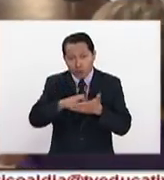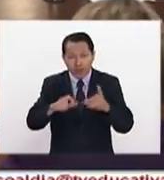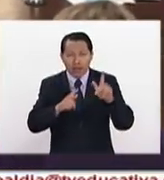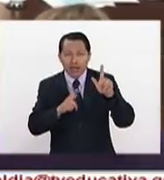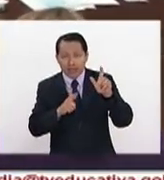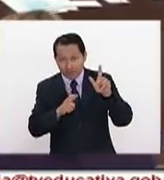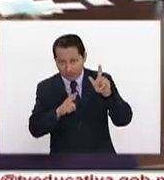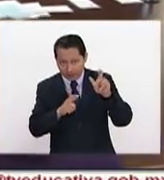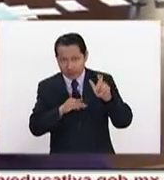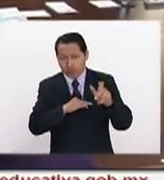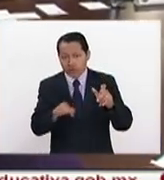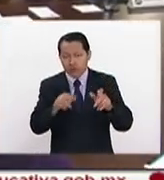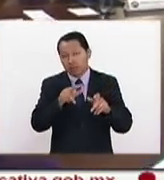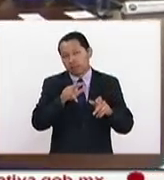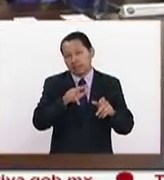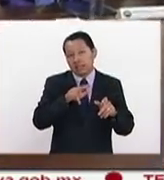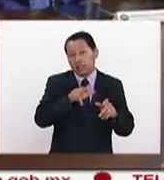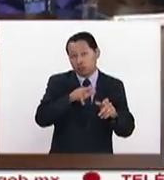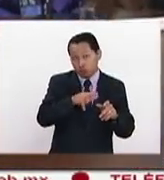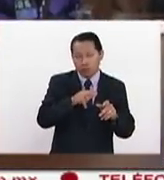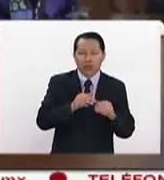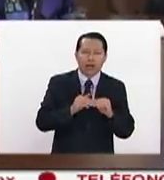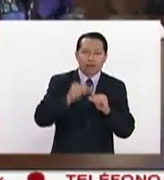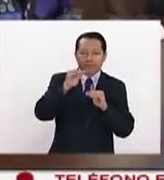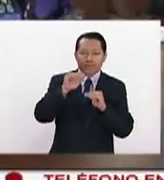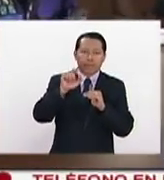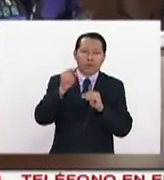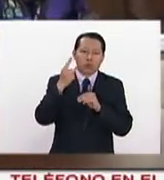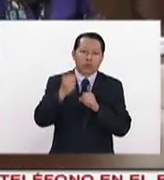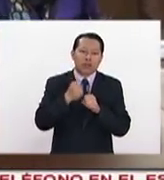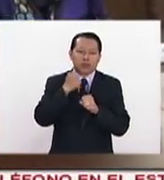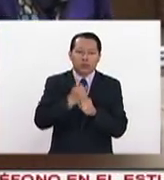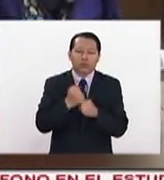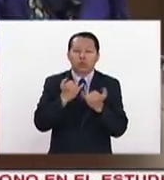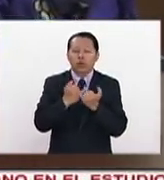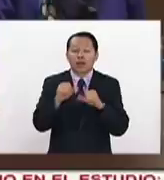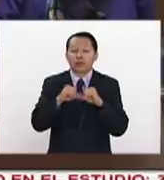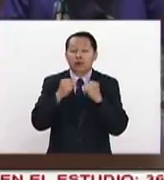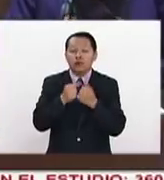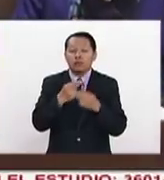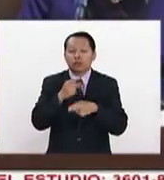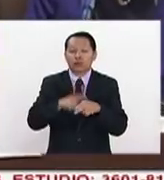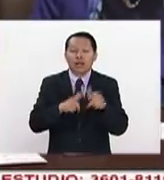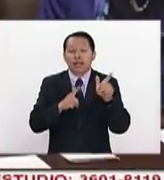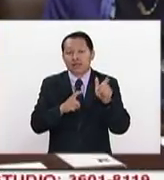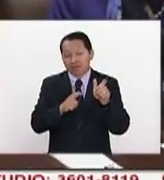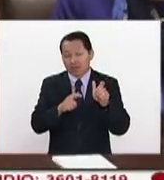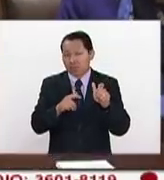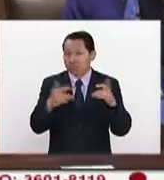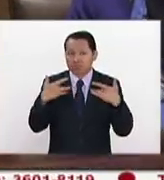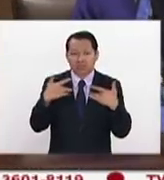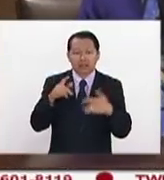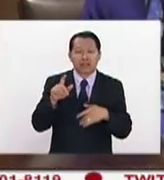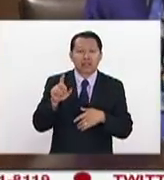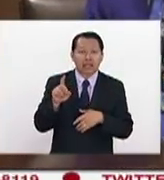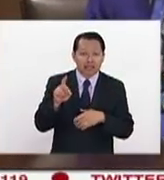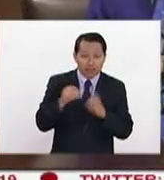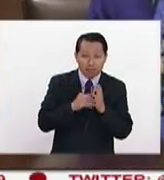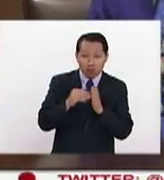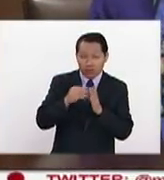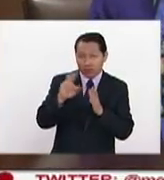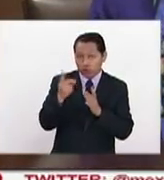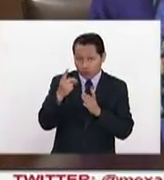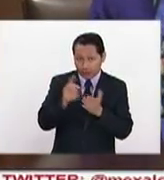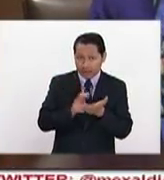rifles semiautomáticos de 18 a 21 años. Además, se deslindó de la Asociación Nacional del Rifle, que dio $30 millones a su